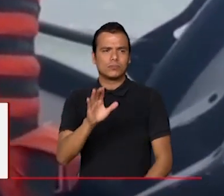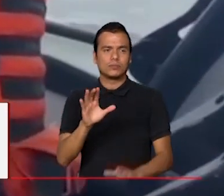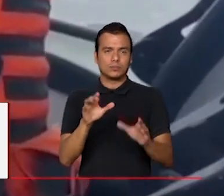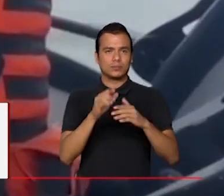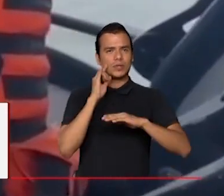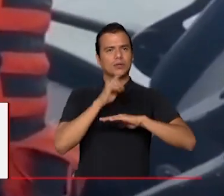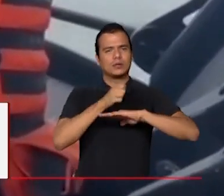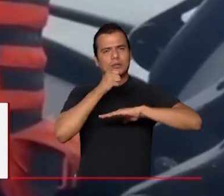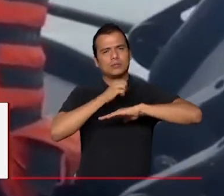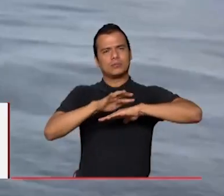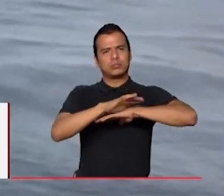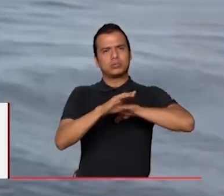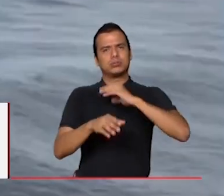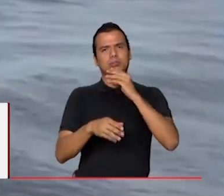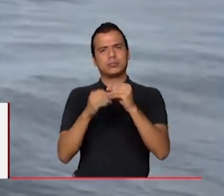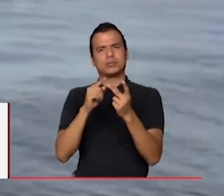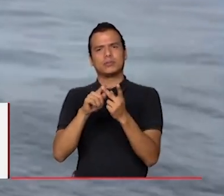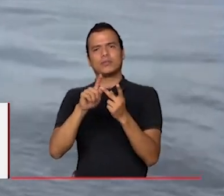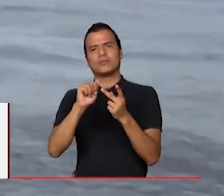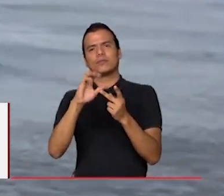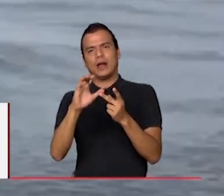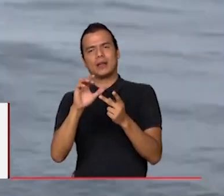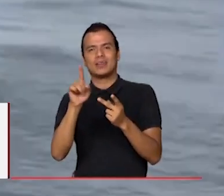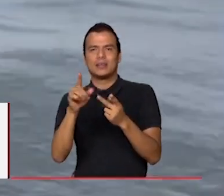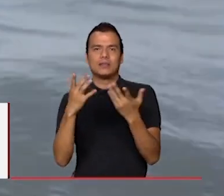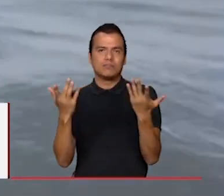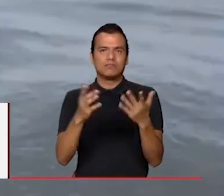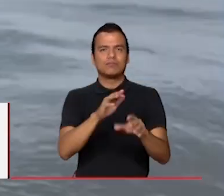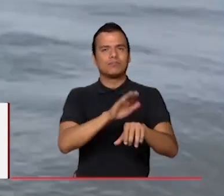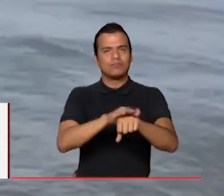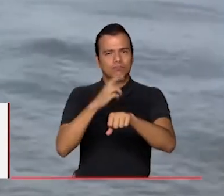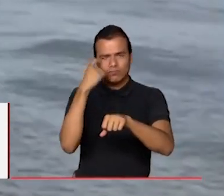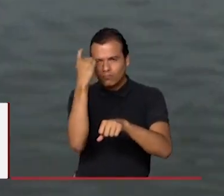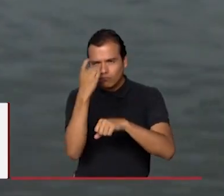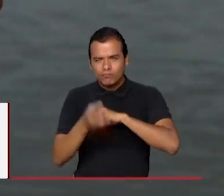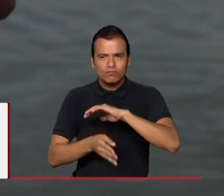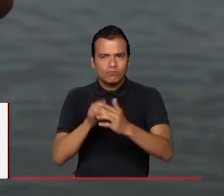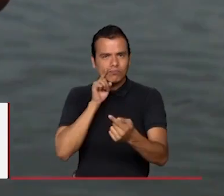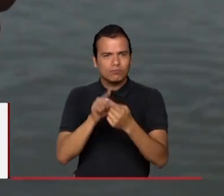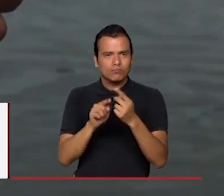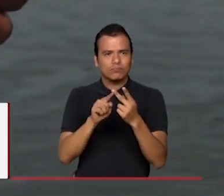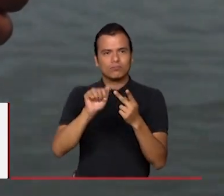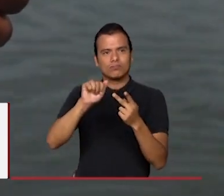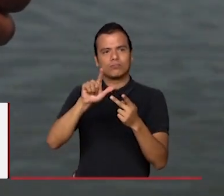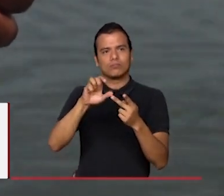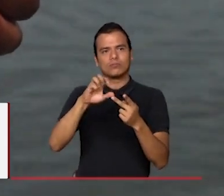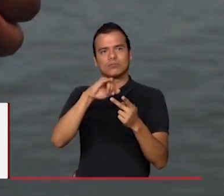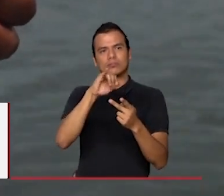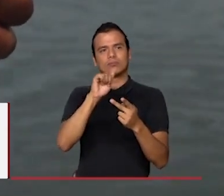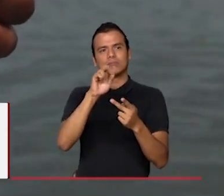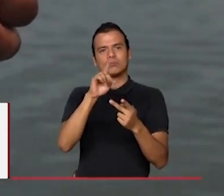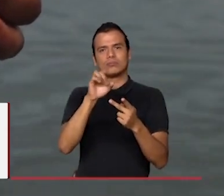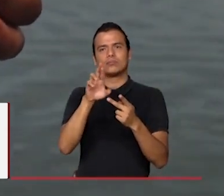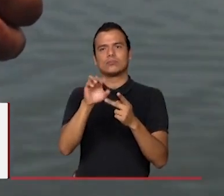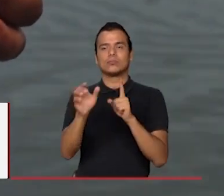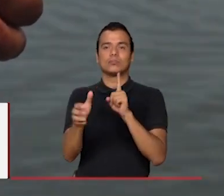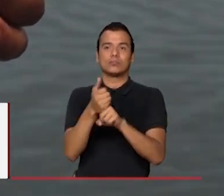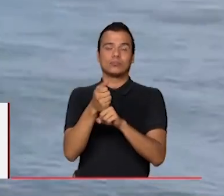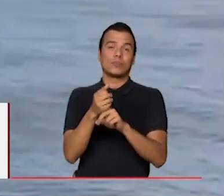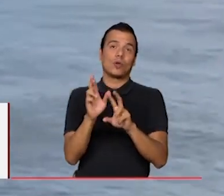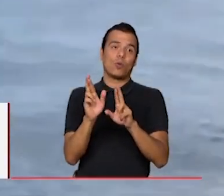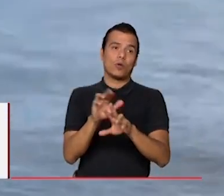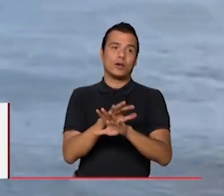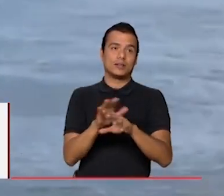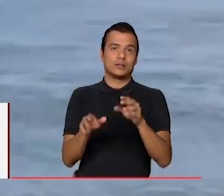con la Fuerza Aeroespacial Colombiana, intensifican las labores de búsqueda para dar con el paradero de Alejandro Quiñones. Y desde la Dirección General Marítima